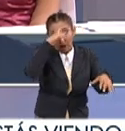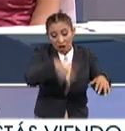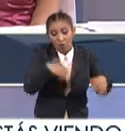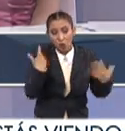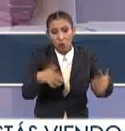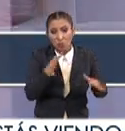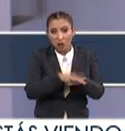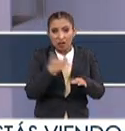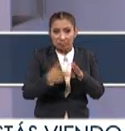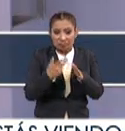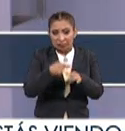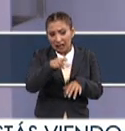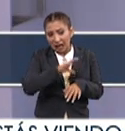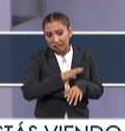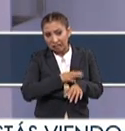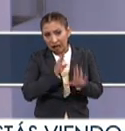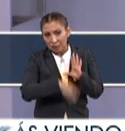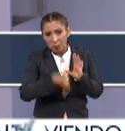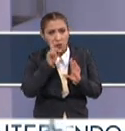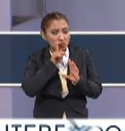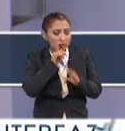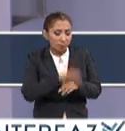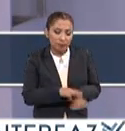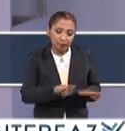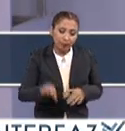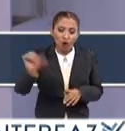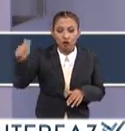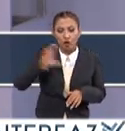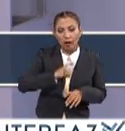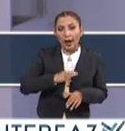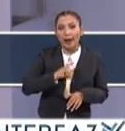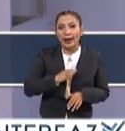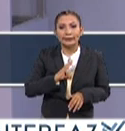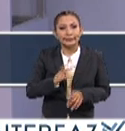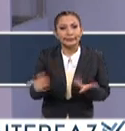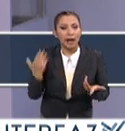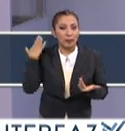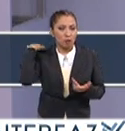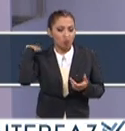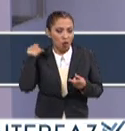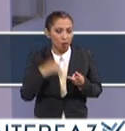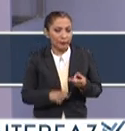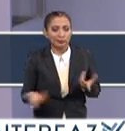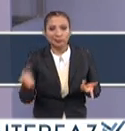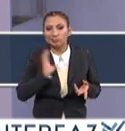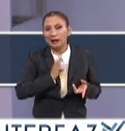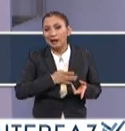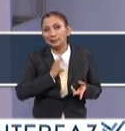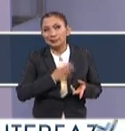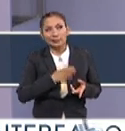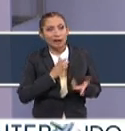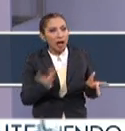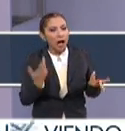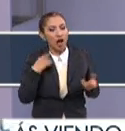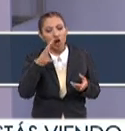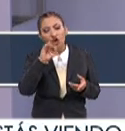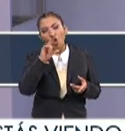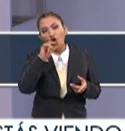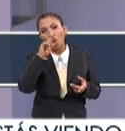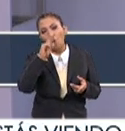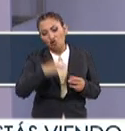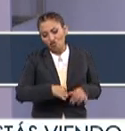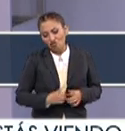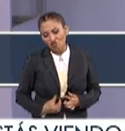de los países con mayor frecuencia de este cáncer. Ahora, hay otros cánceres, el cáncer pulmonar, cáncer de colon,